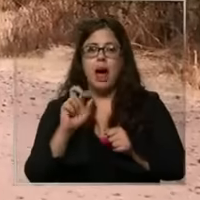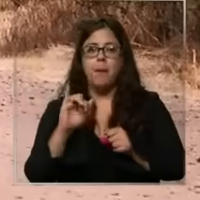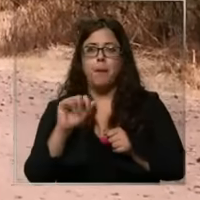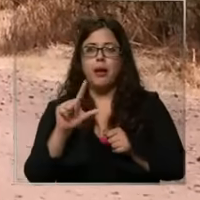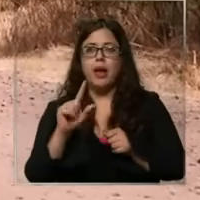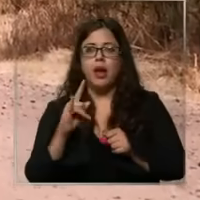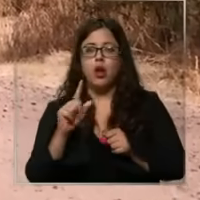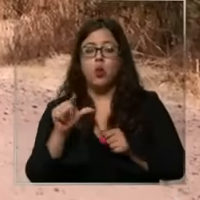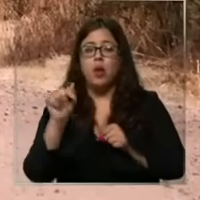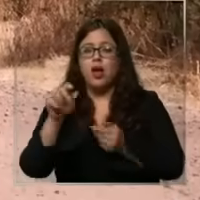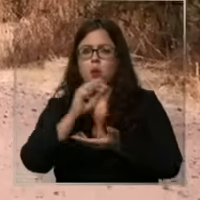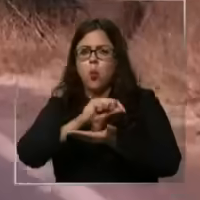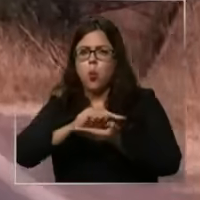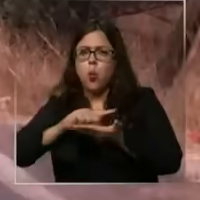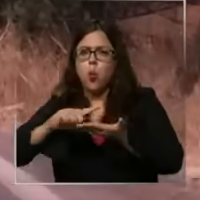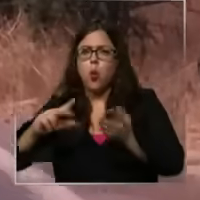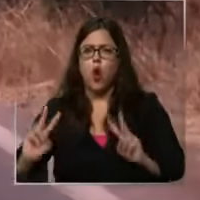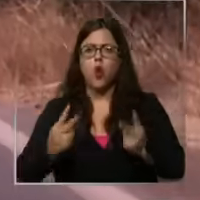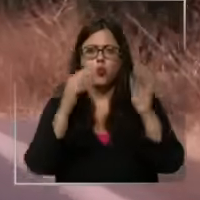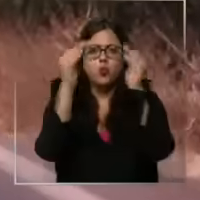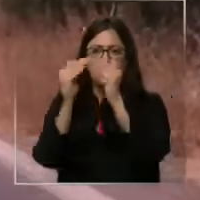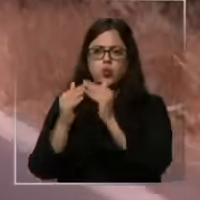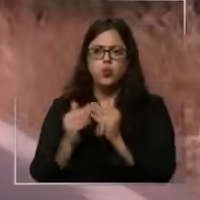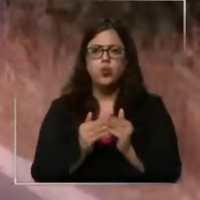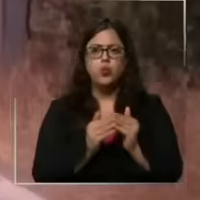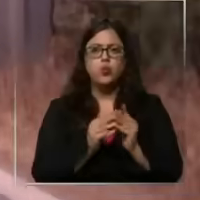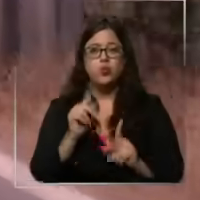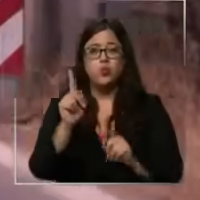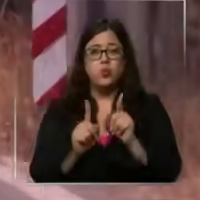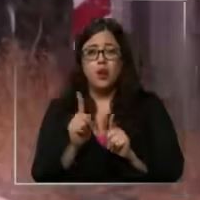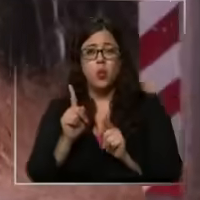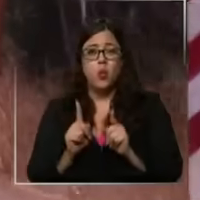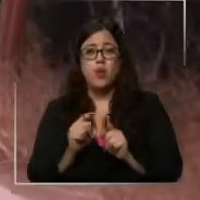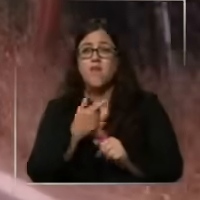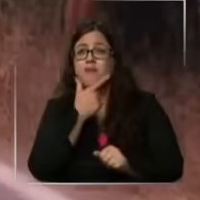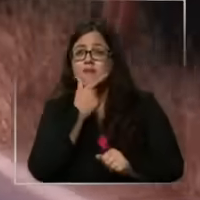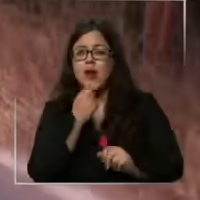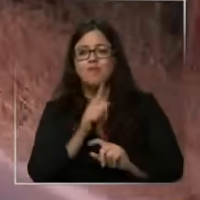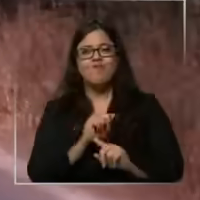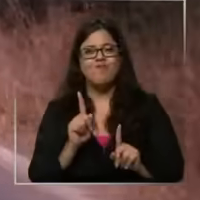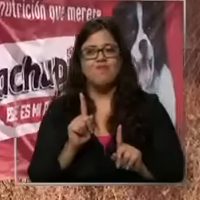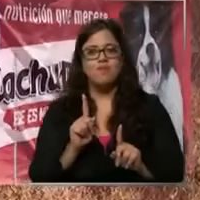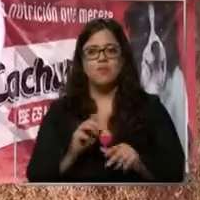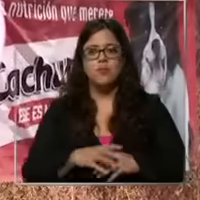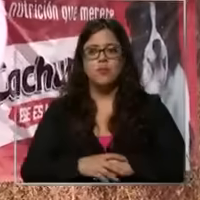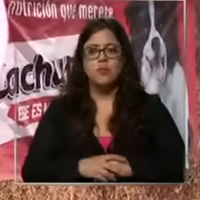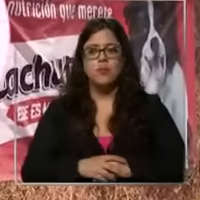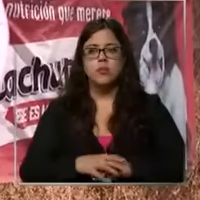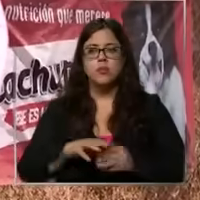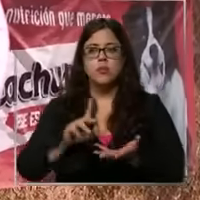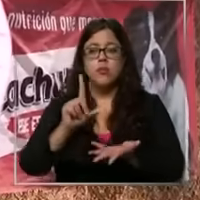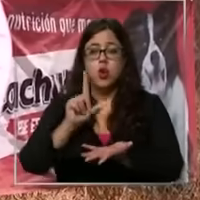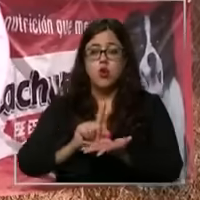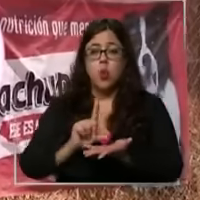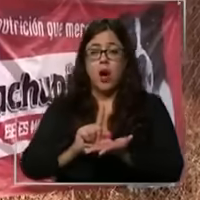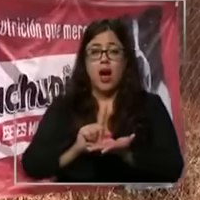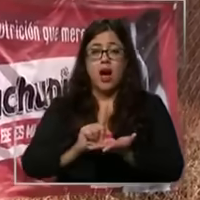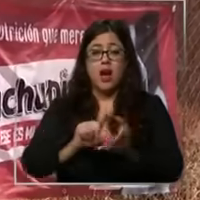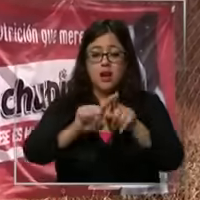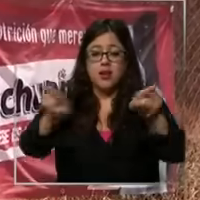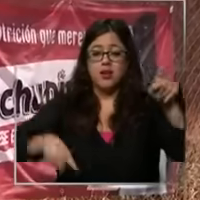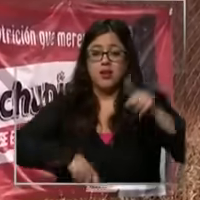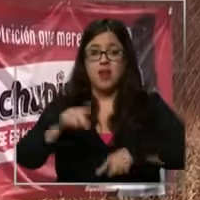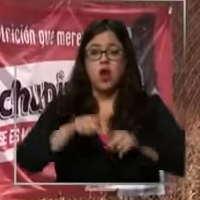tiene un importante aumento de viviendas. Algunas de ellas para nada sencillas. Porque el terreno está barato comparado a lo